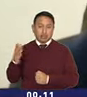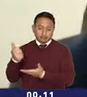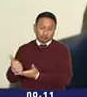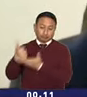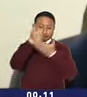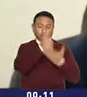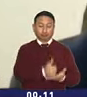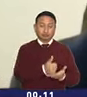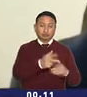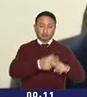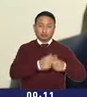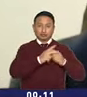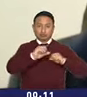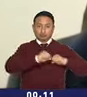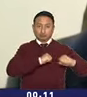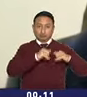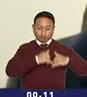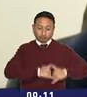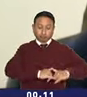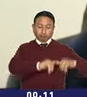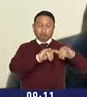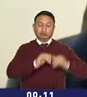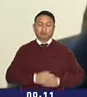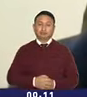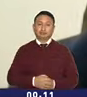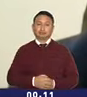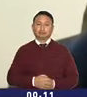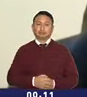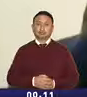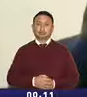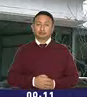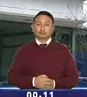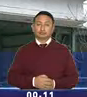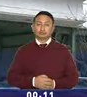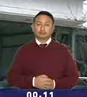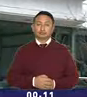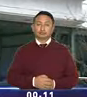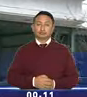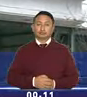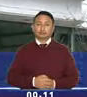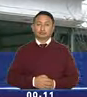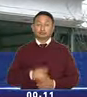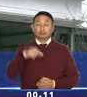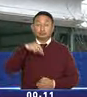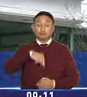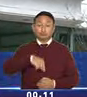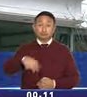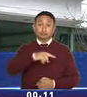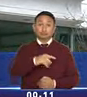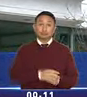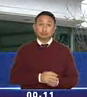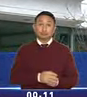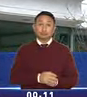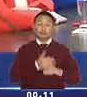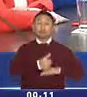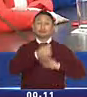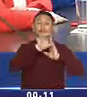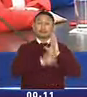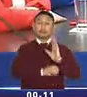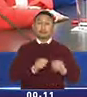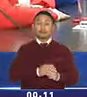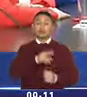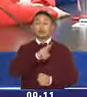sino que eso recién ocurrirá el día 14 de mayo. Frente a la sentencia de la Corte Constitucional, Hernán